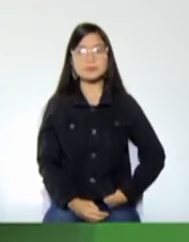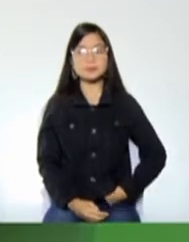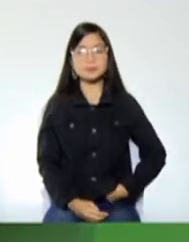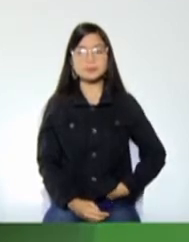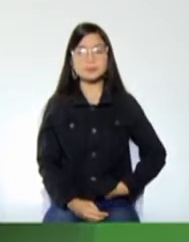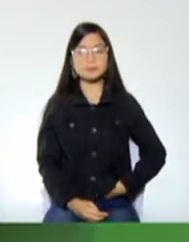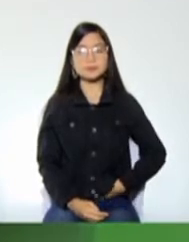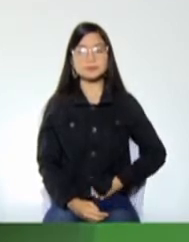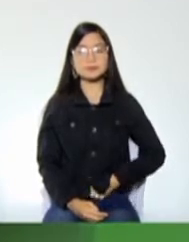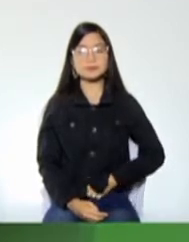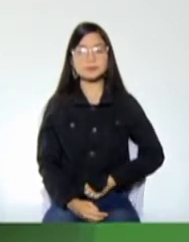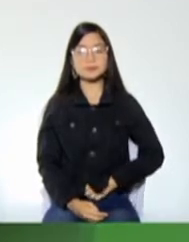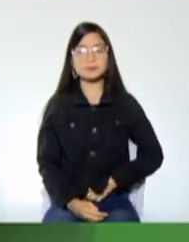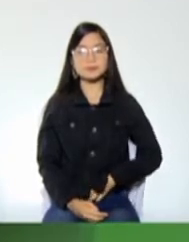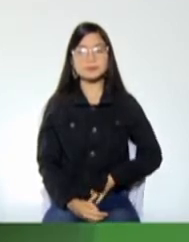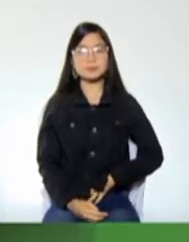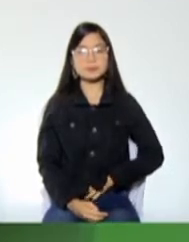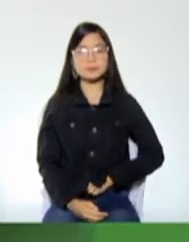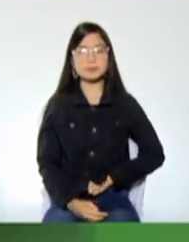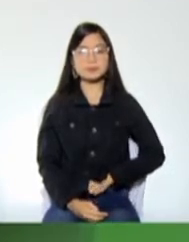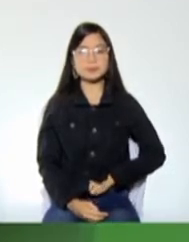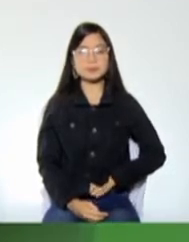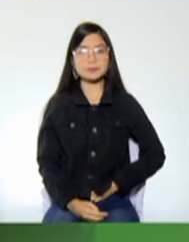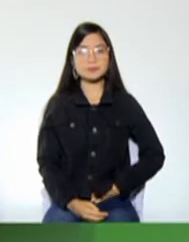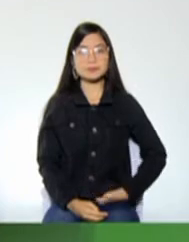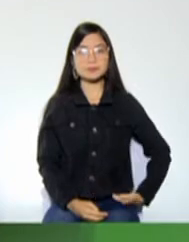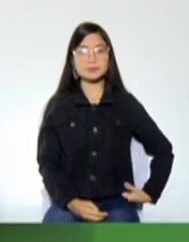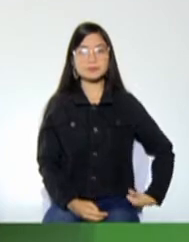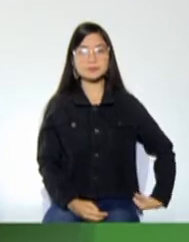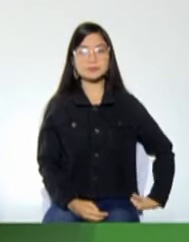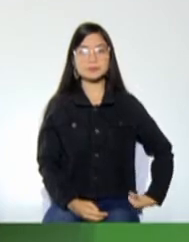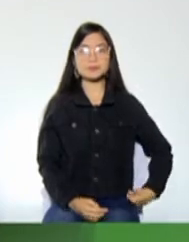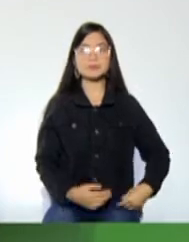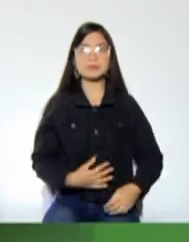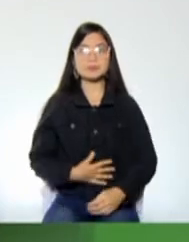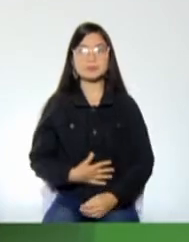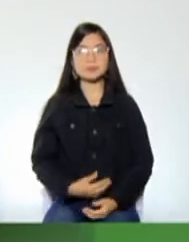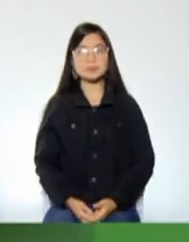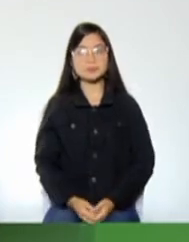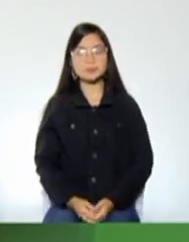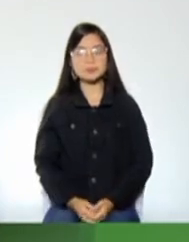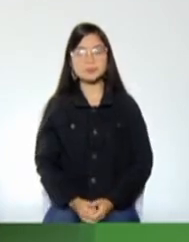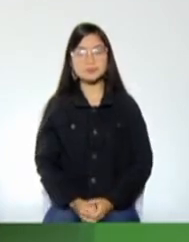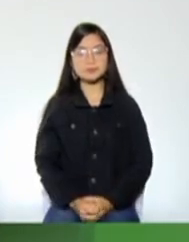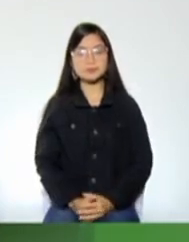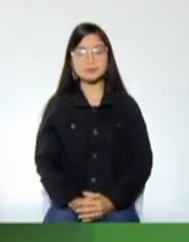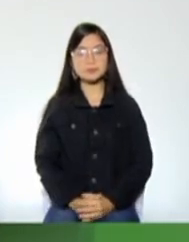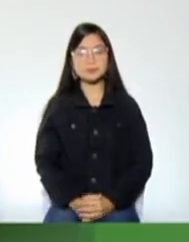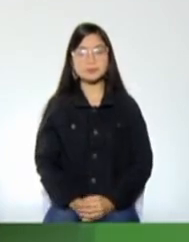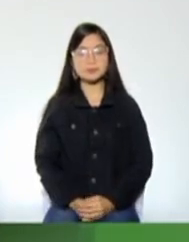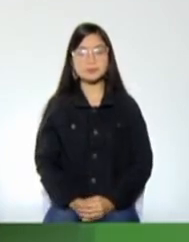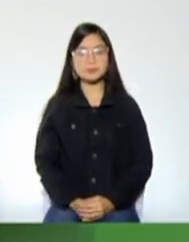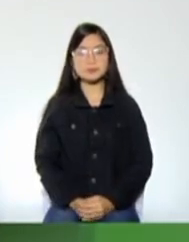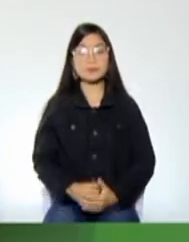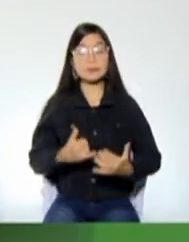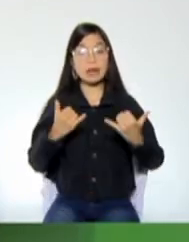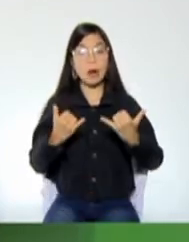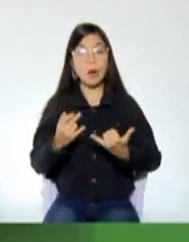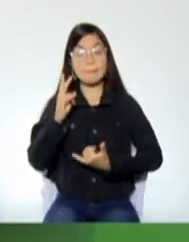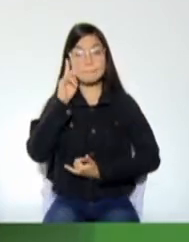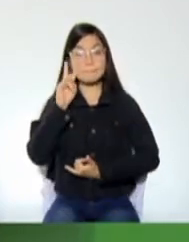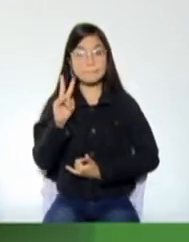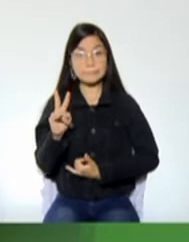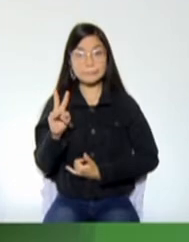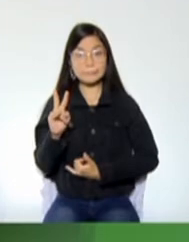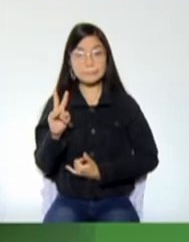conexión. ¿Qué vamos a hacer? Vamos a ver y a observar, ¿sí? Atentamente,